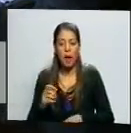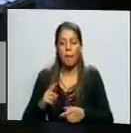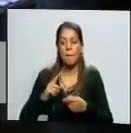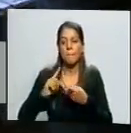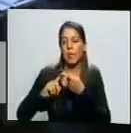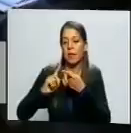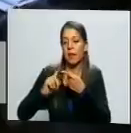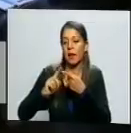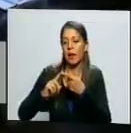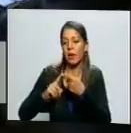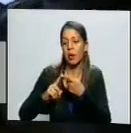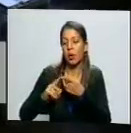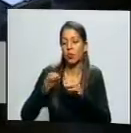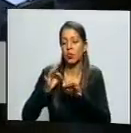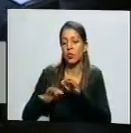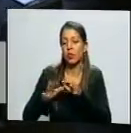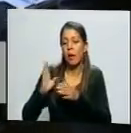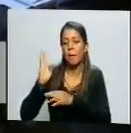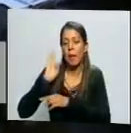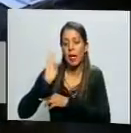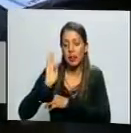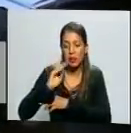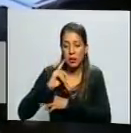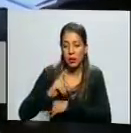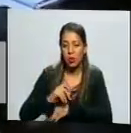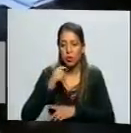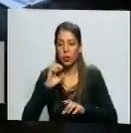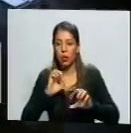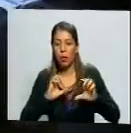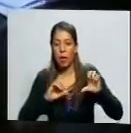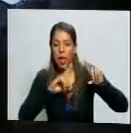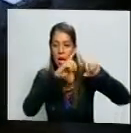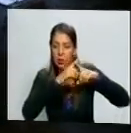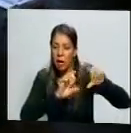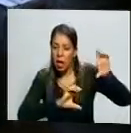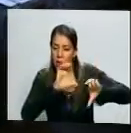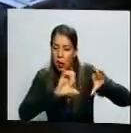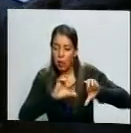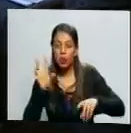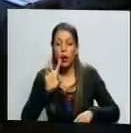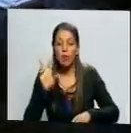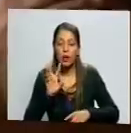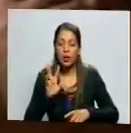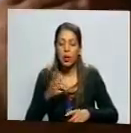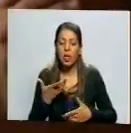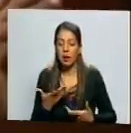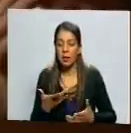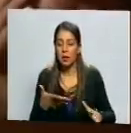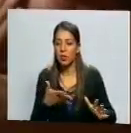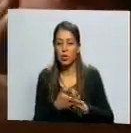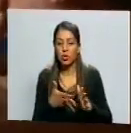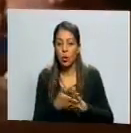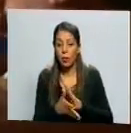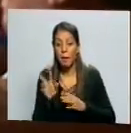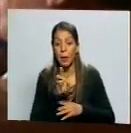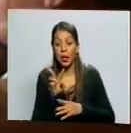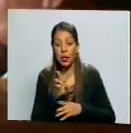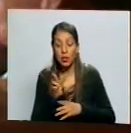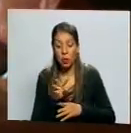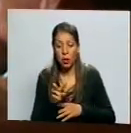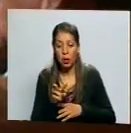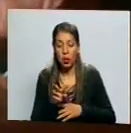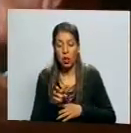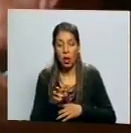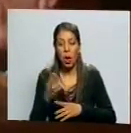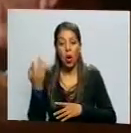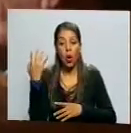país, que otorga las agencias de calificación, y con respecto a Venezuela, que en los